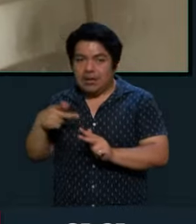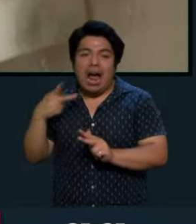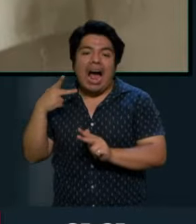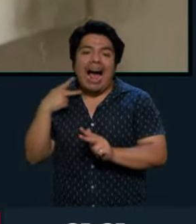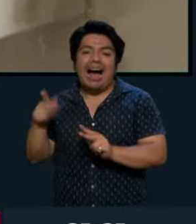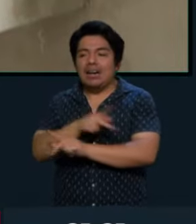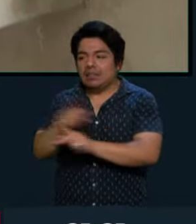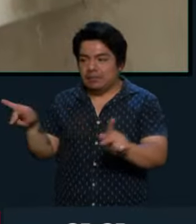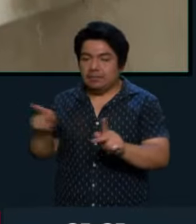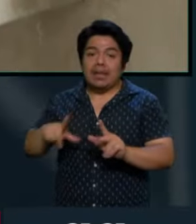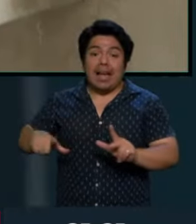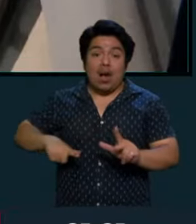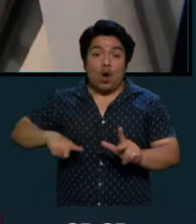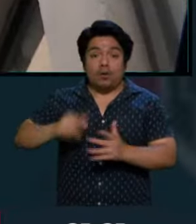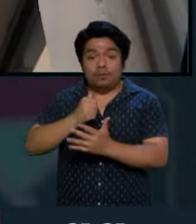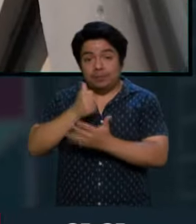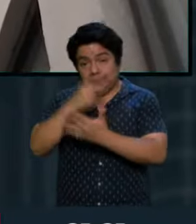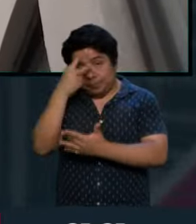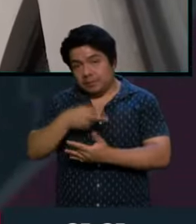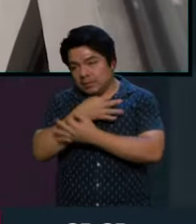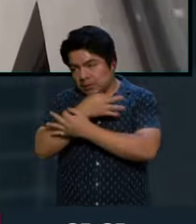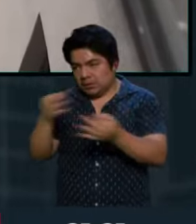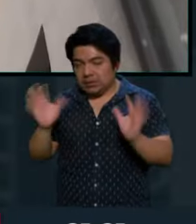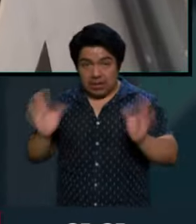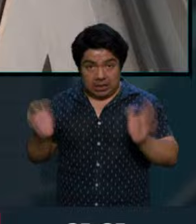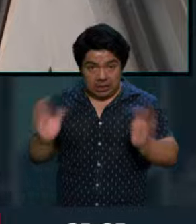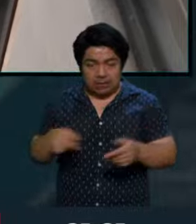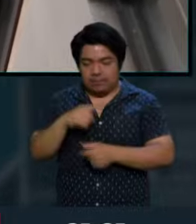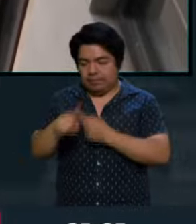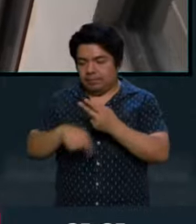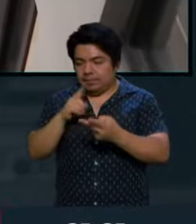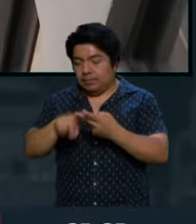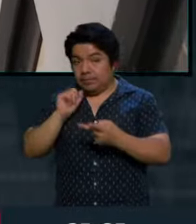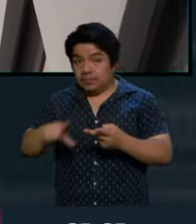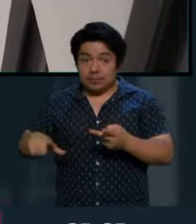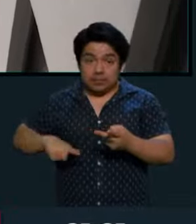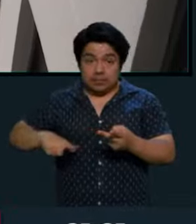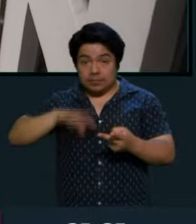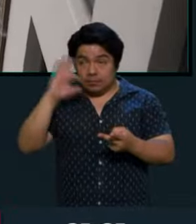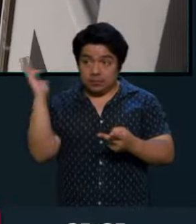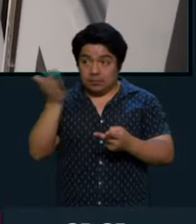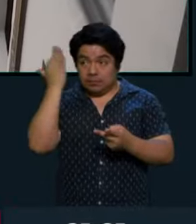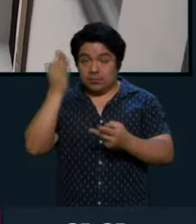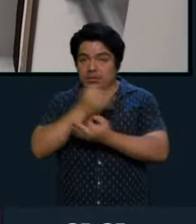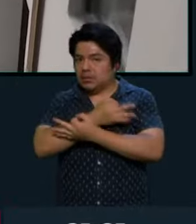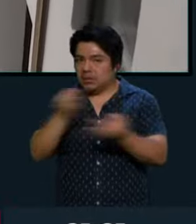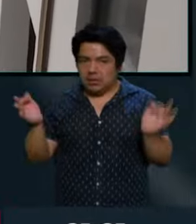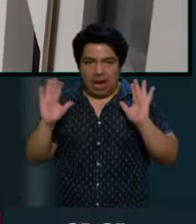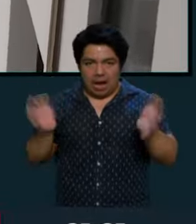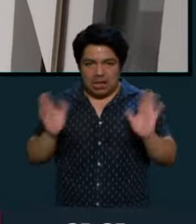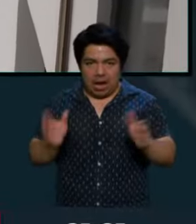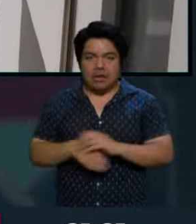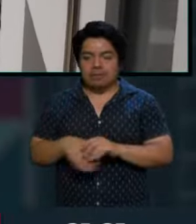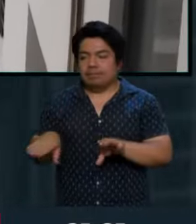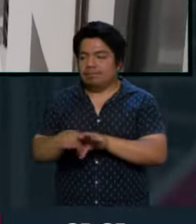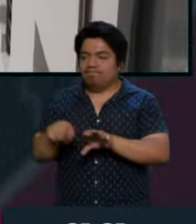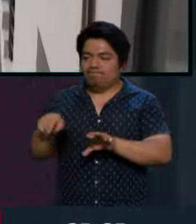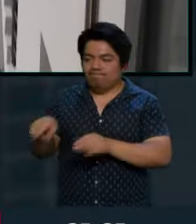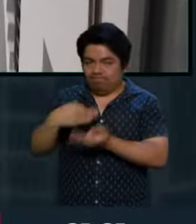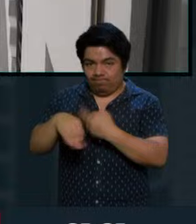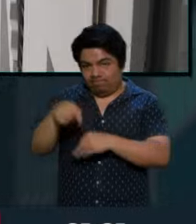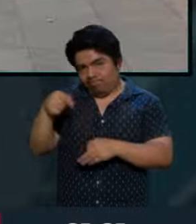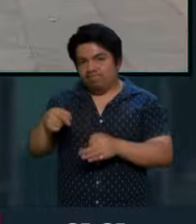anunciada por el gobierno de la ciudad, ha sido también anunciada por el gobierno federal como un nuevo derrotero de la política pública de